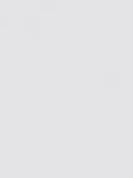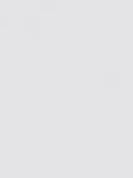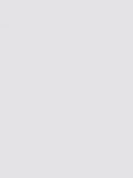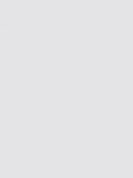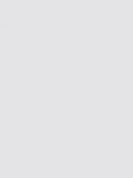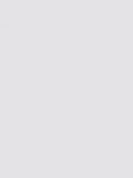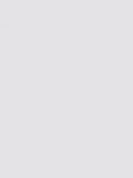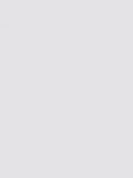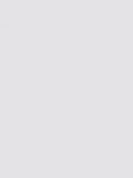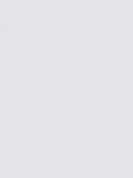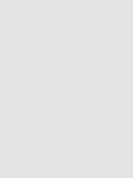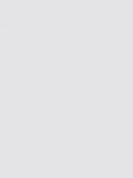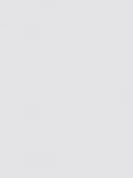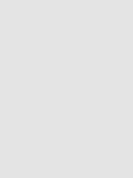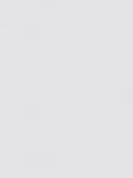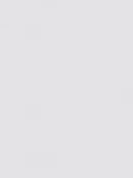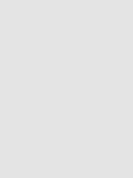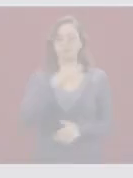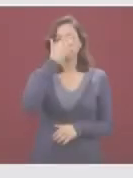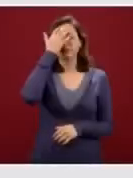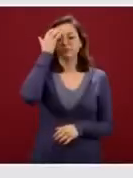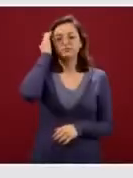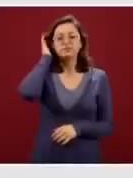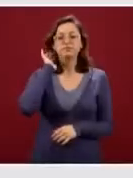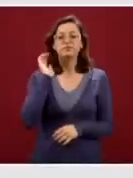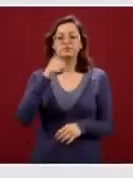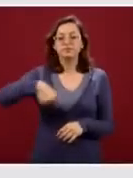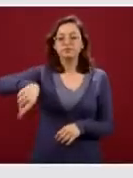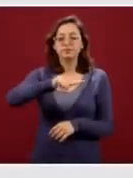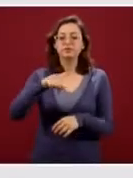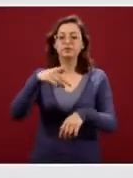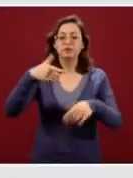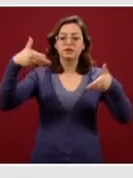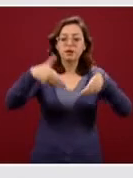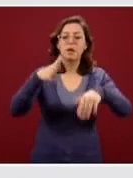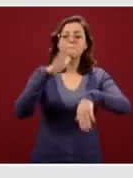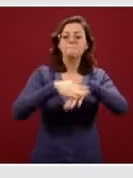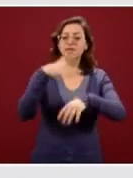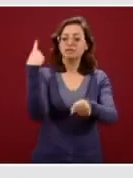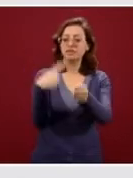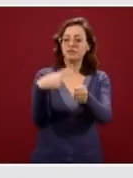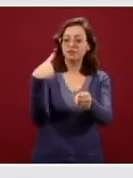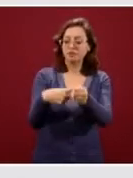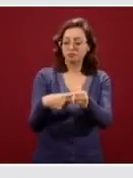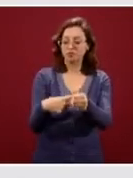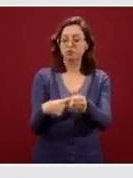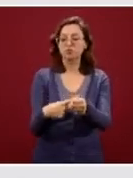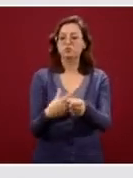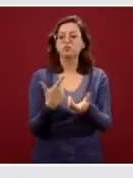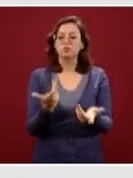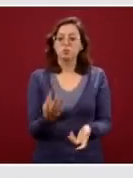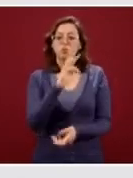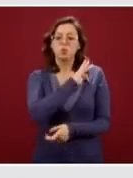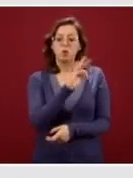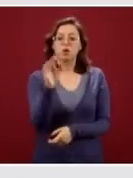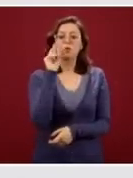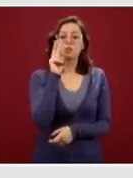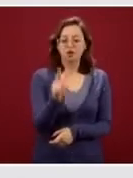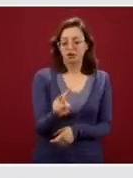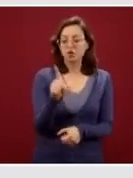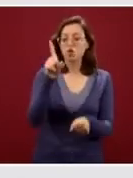o más leve, dónde se están concentrando la carga de enfermedad de casos confirmados. Podemos ver que el